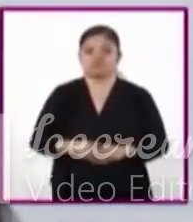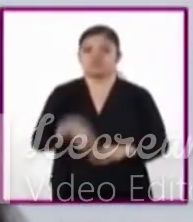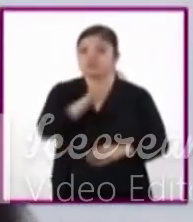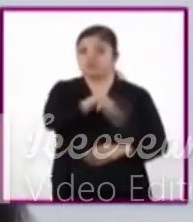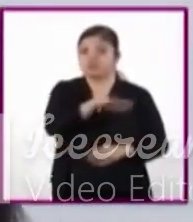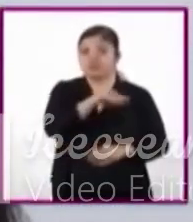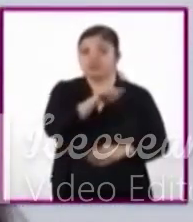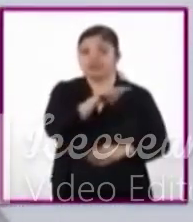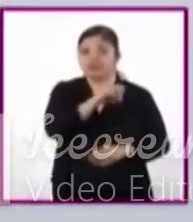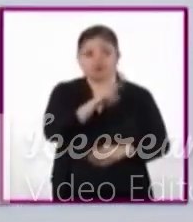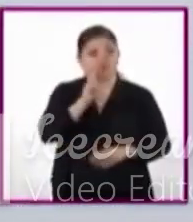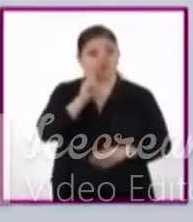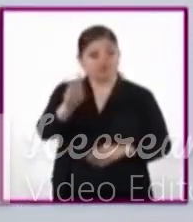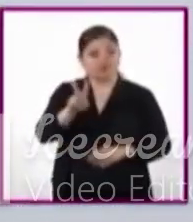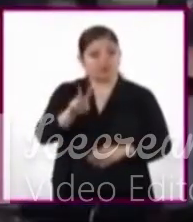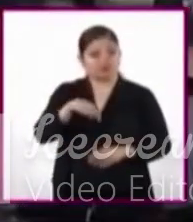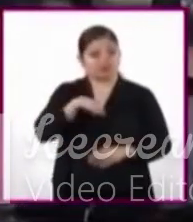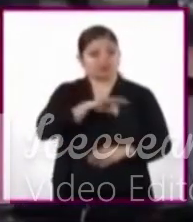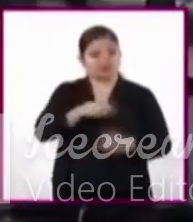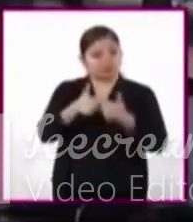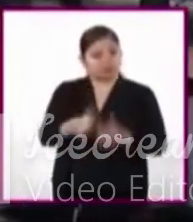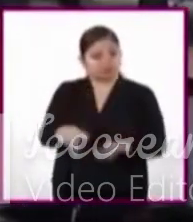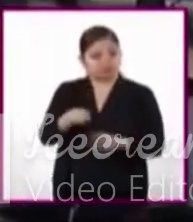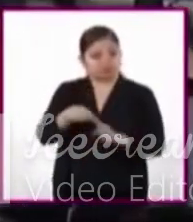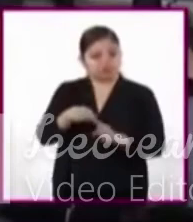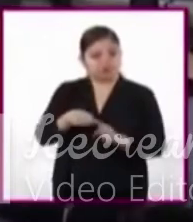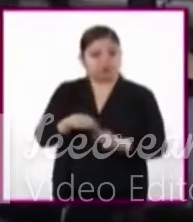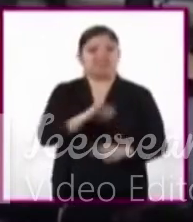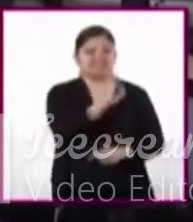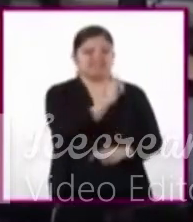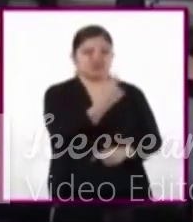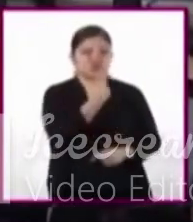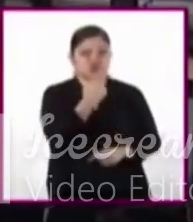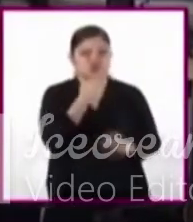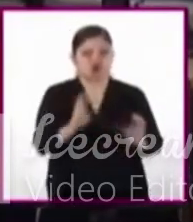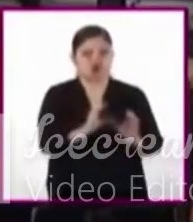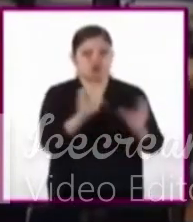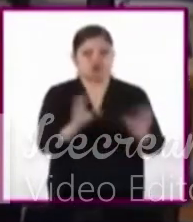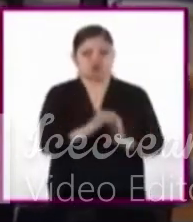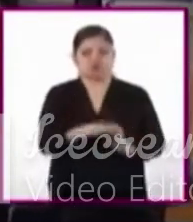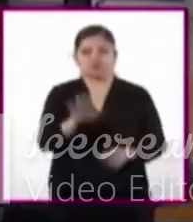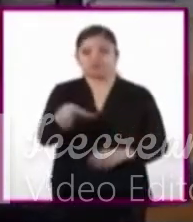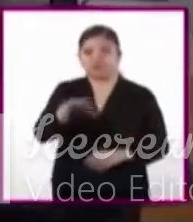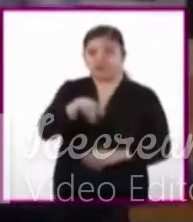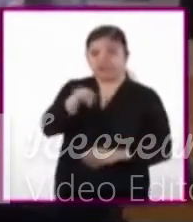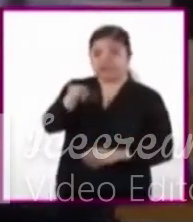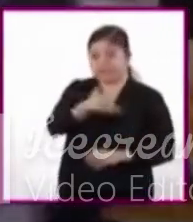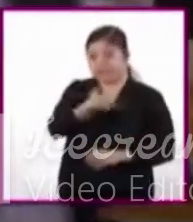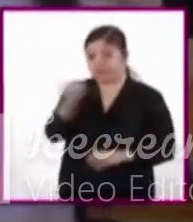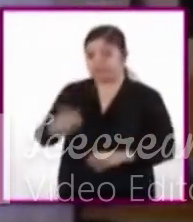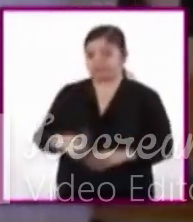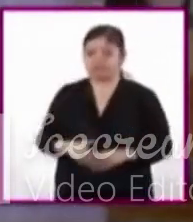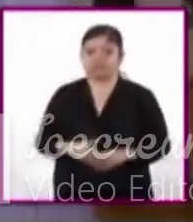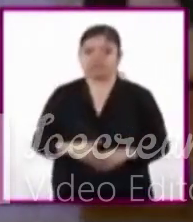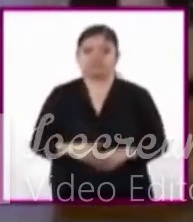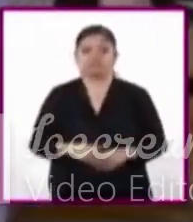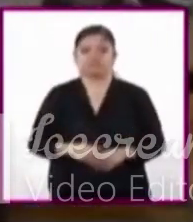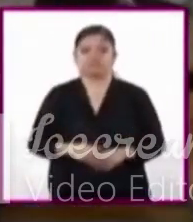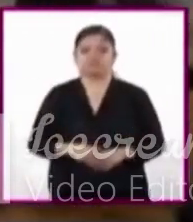Mira, Mateo, aquí podremos hacer la tarea tranquilos. Sí, usemos una computadora. Mira, allá hay una.